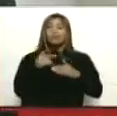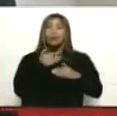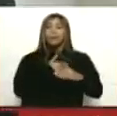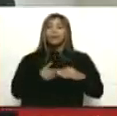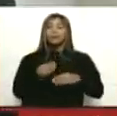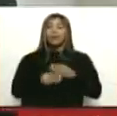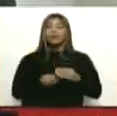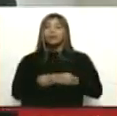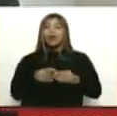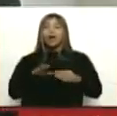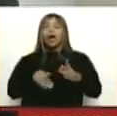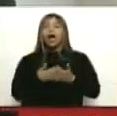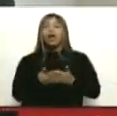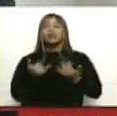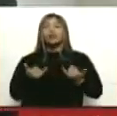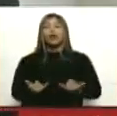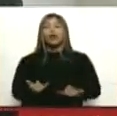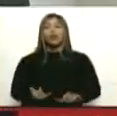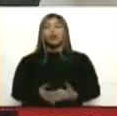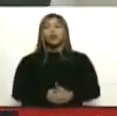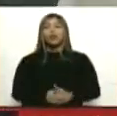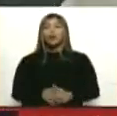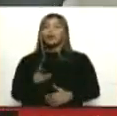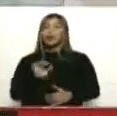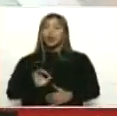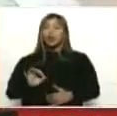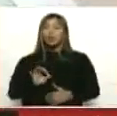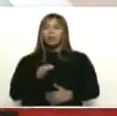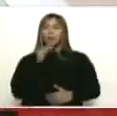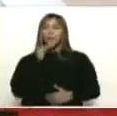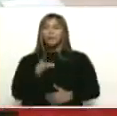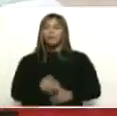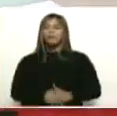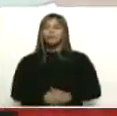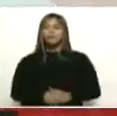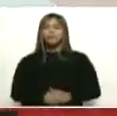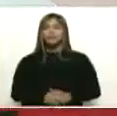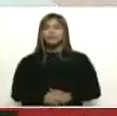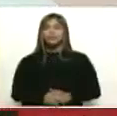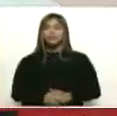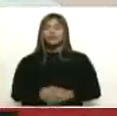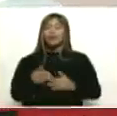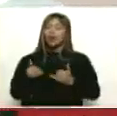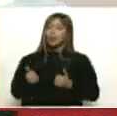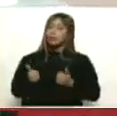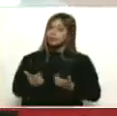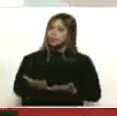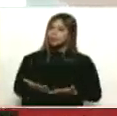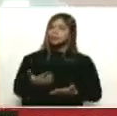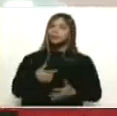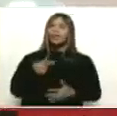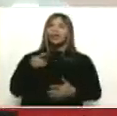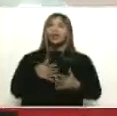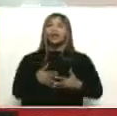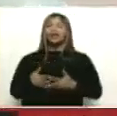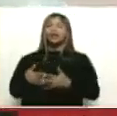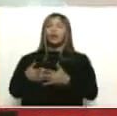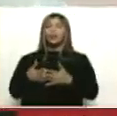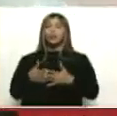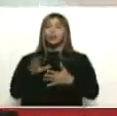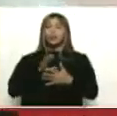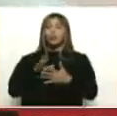eso, cosa que hasta ahora no está ocurriendo. Ahora bien, es de Estados Unidos, pero también